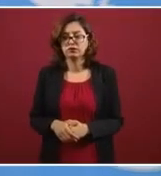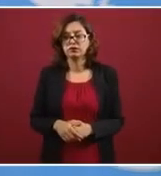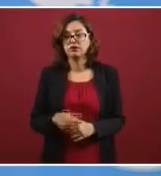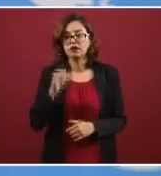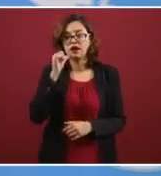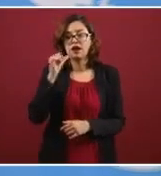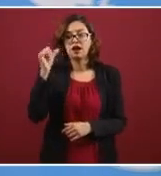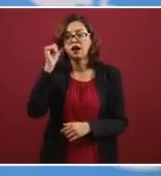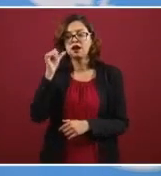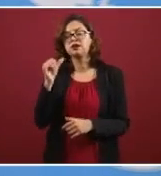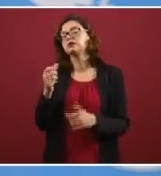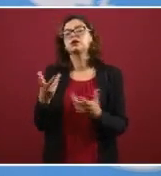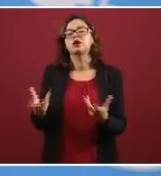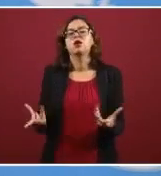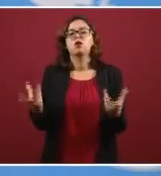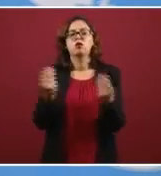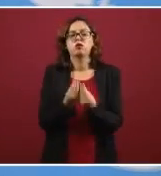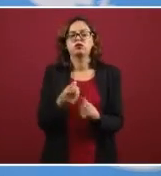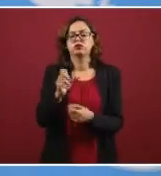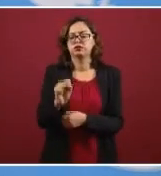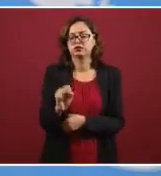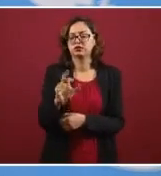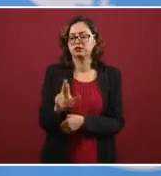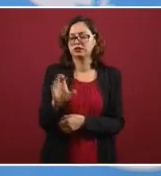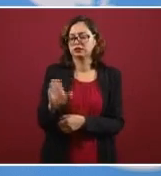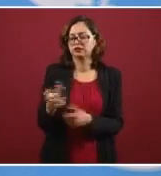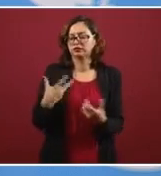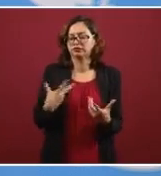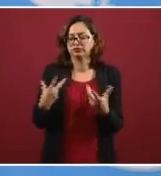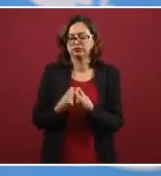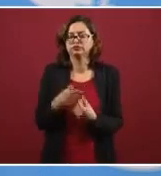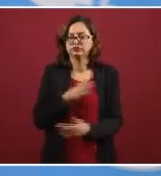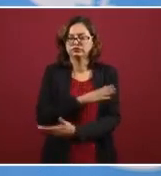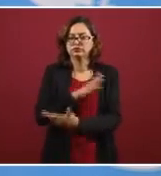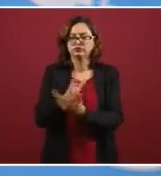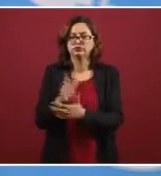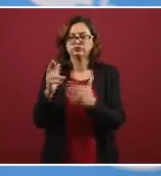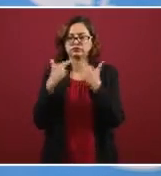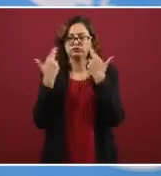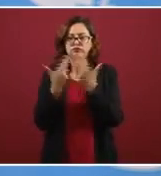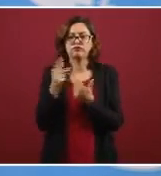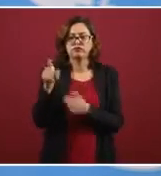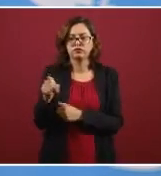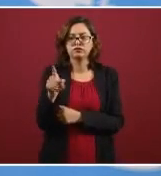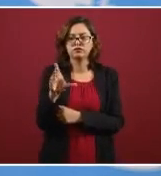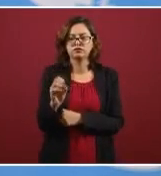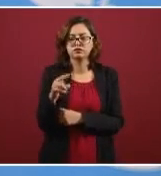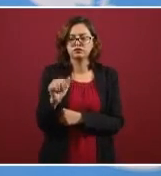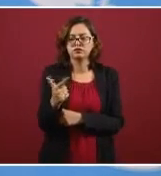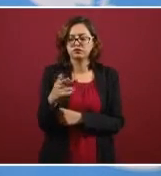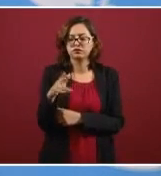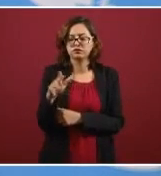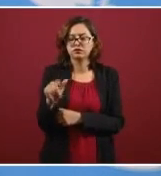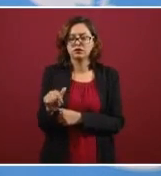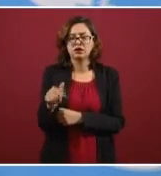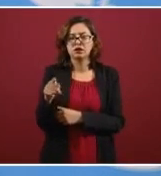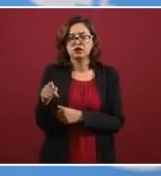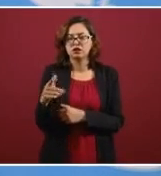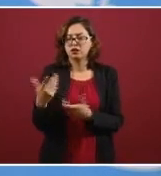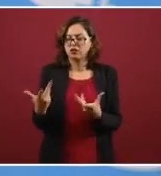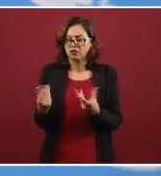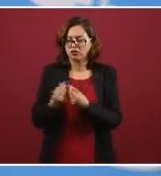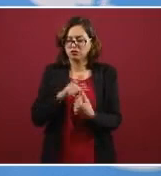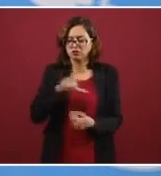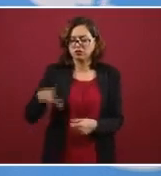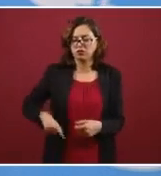con el secretario de Relaciones Exteriores, de estar presentes en la reunión en el CONAGO, en la Comisión Nacional de Gobernadores, en